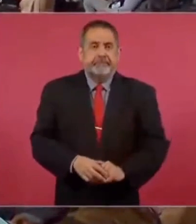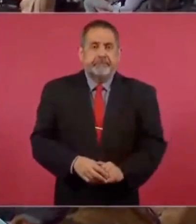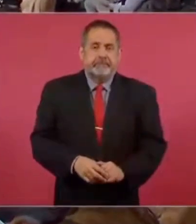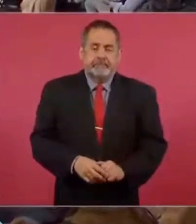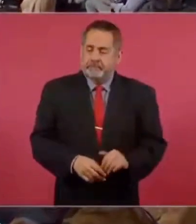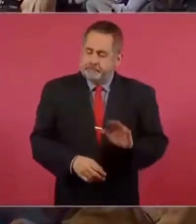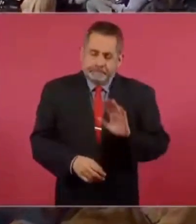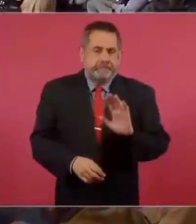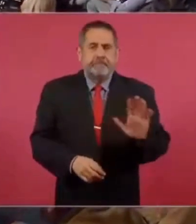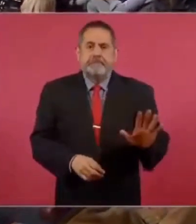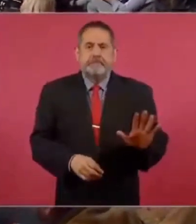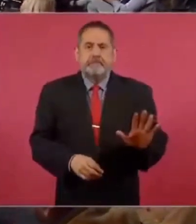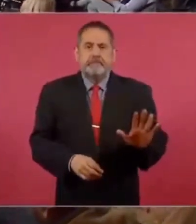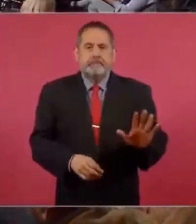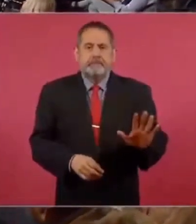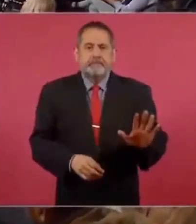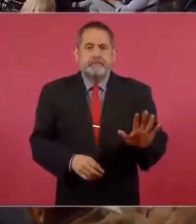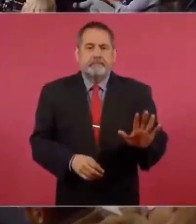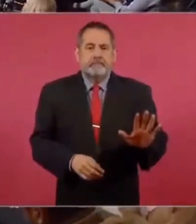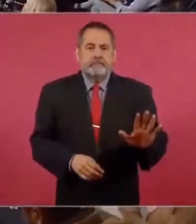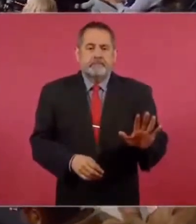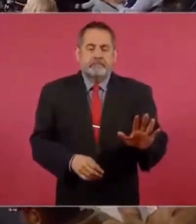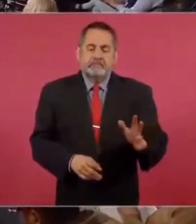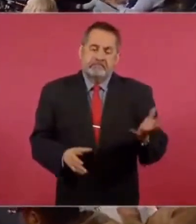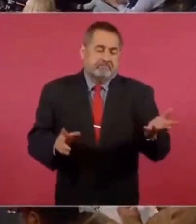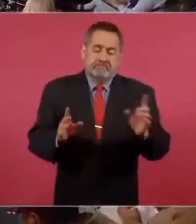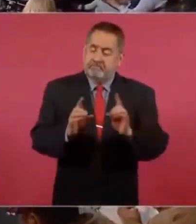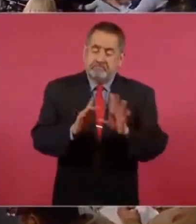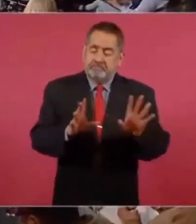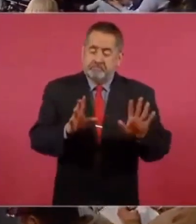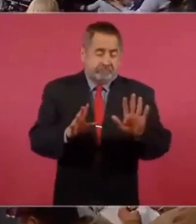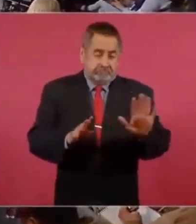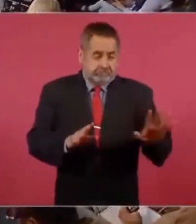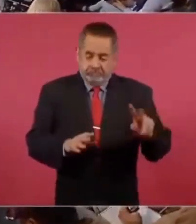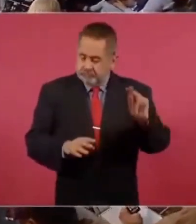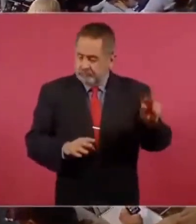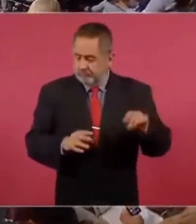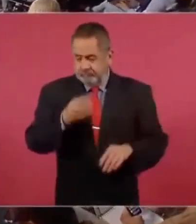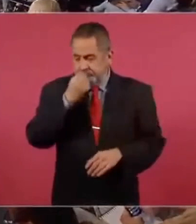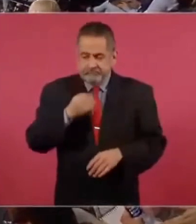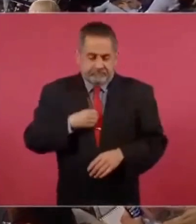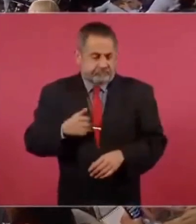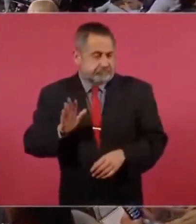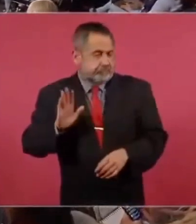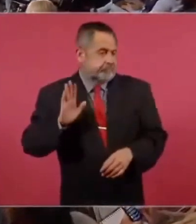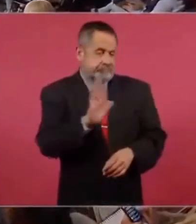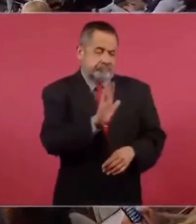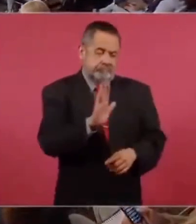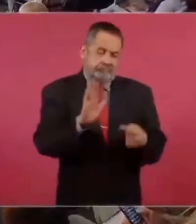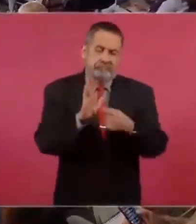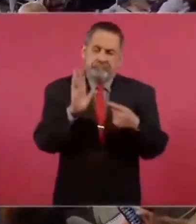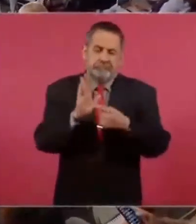pues entonces no queda más que la aplicación